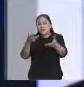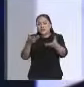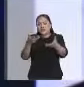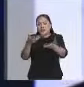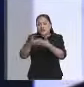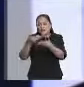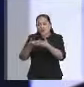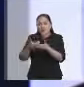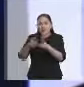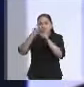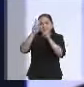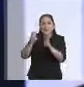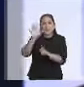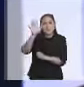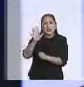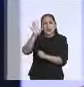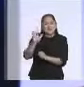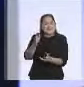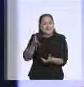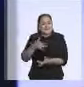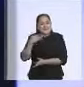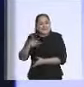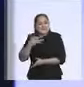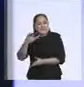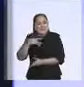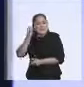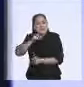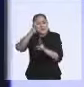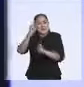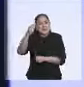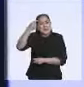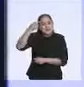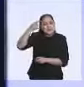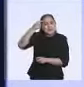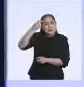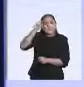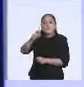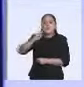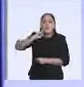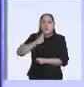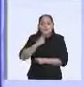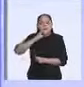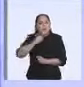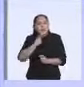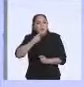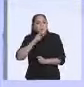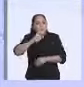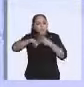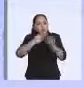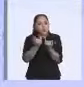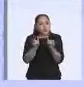en la punta de la lengua, por algo será, siempre es Andrés Manuel y Andrés Manuel.